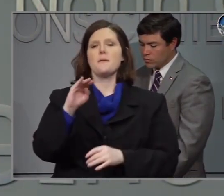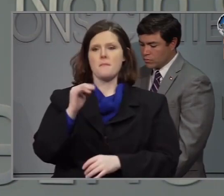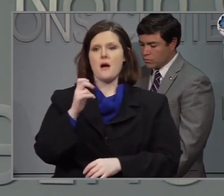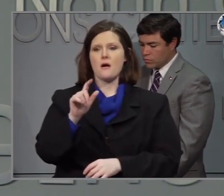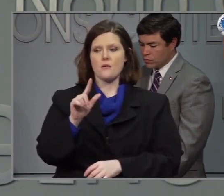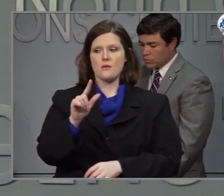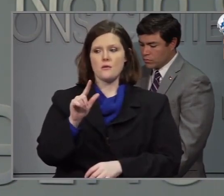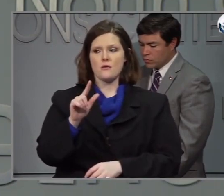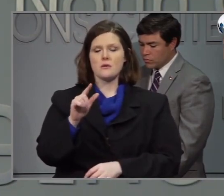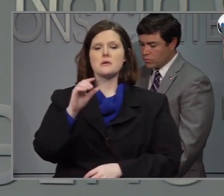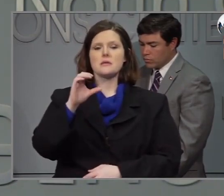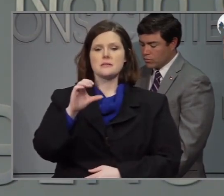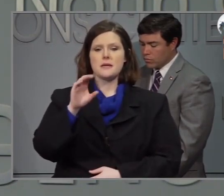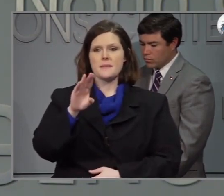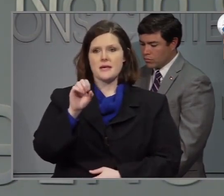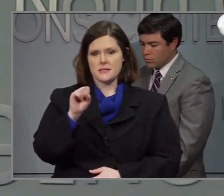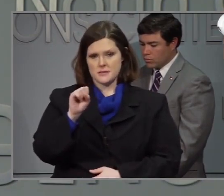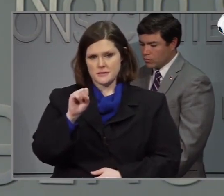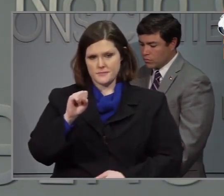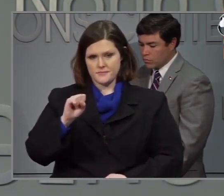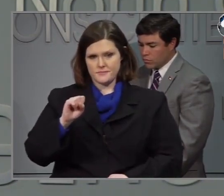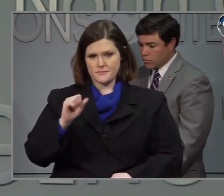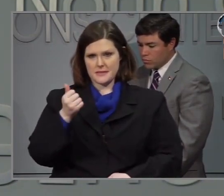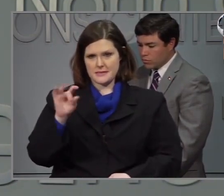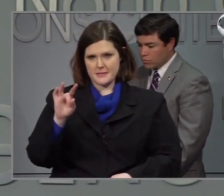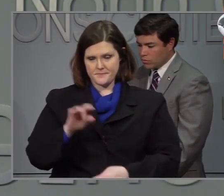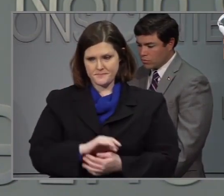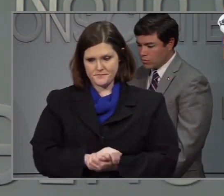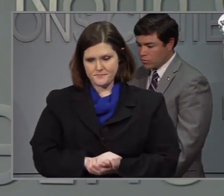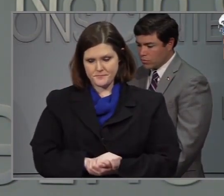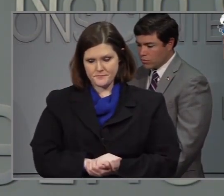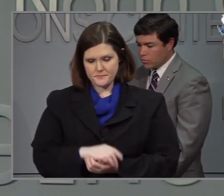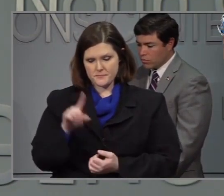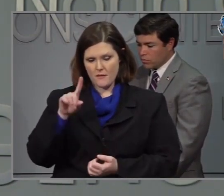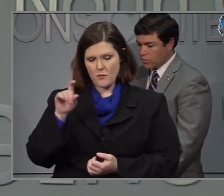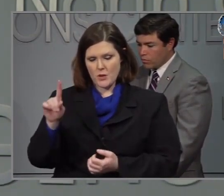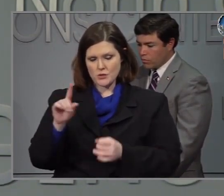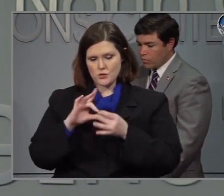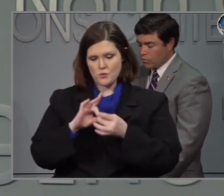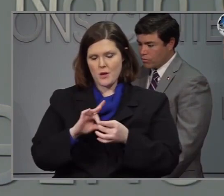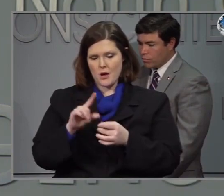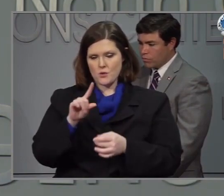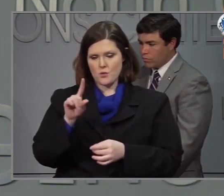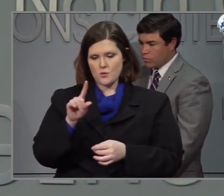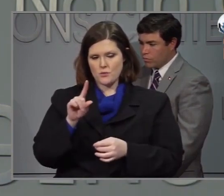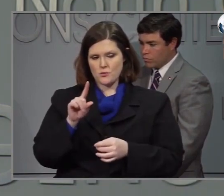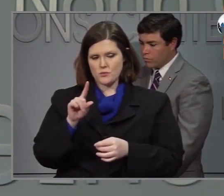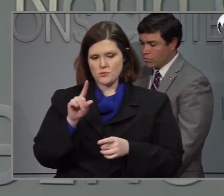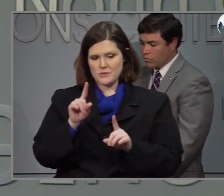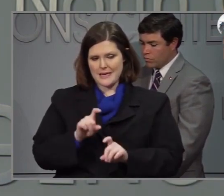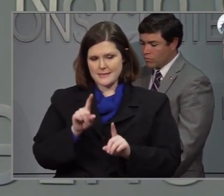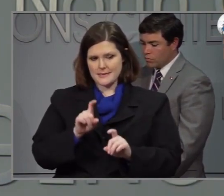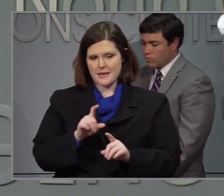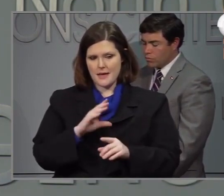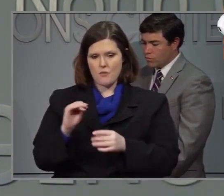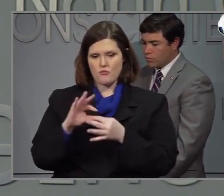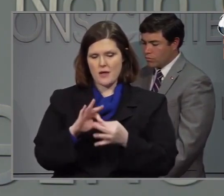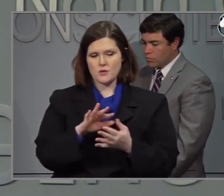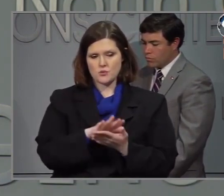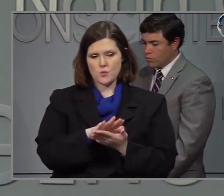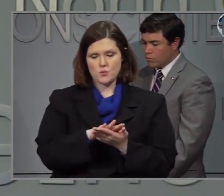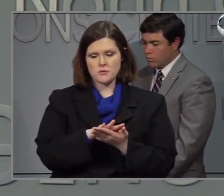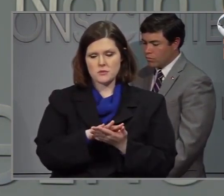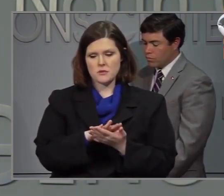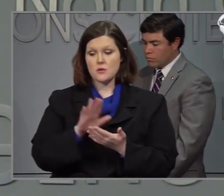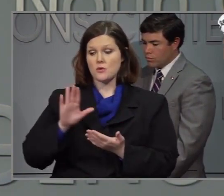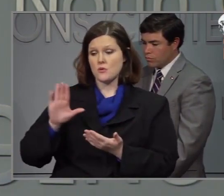michael aylen 6 y 17 tengo una pregunta en cuanto a las pruebas que se están haciendo y